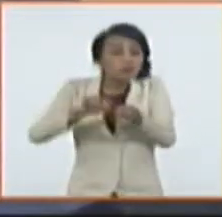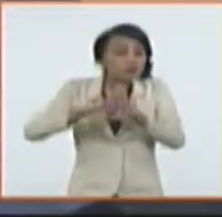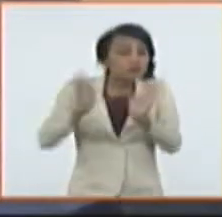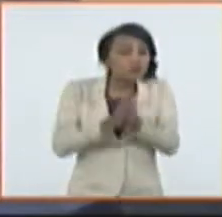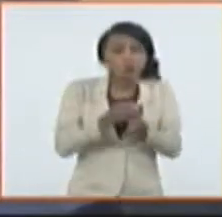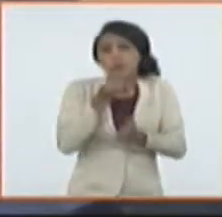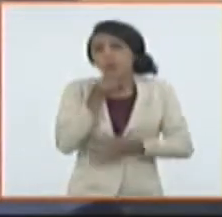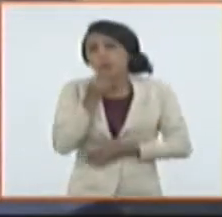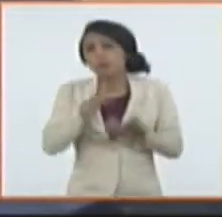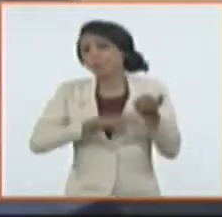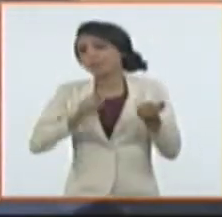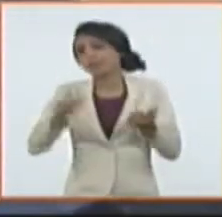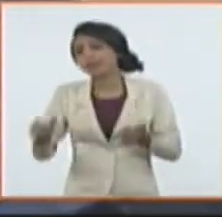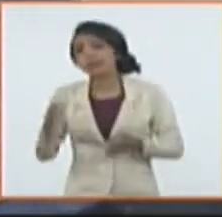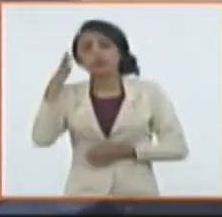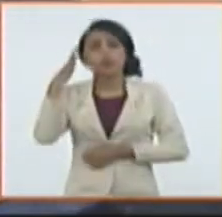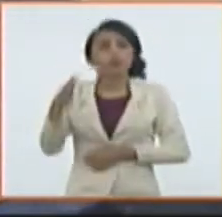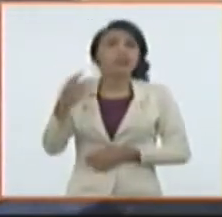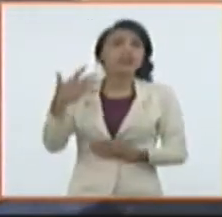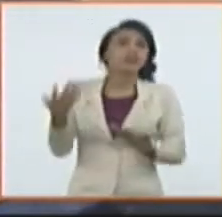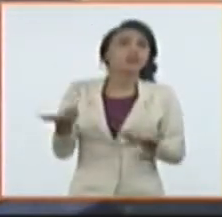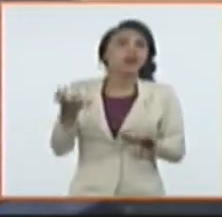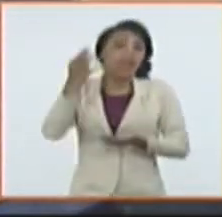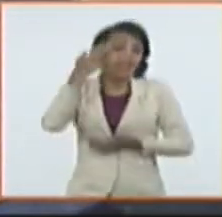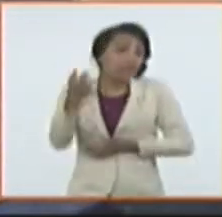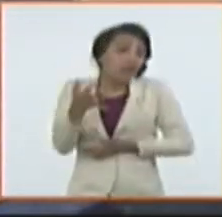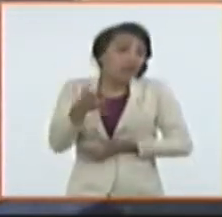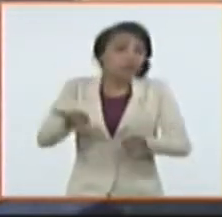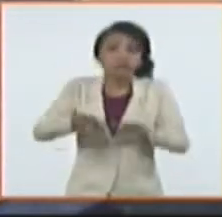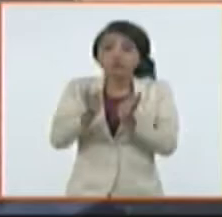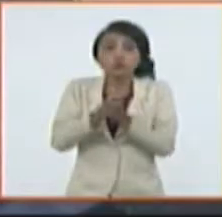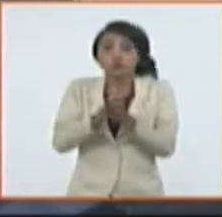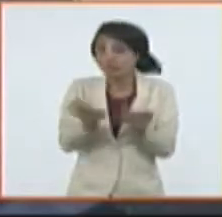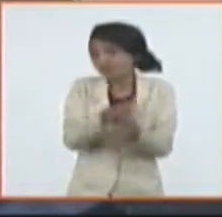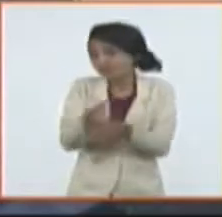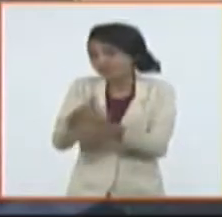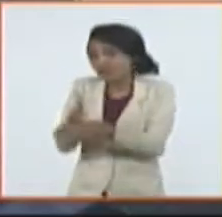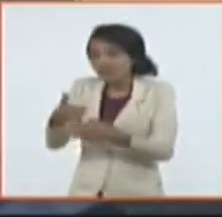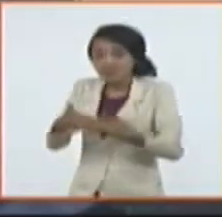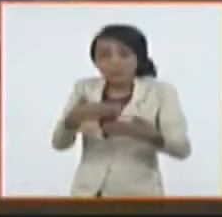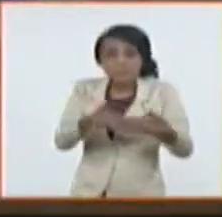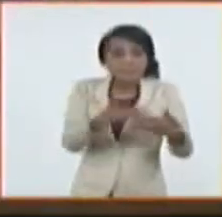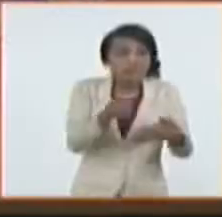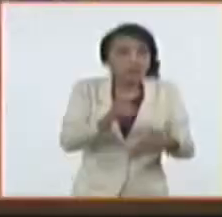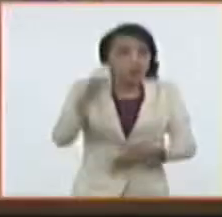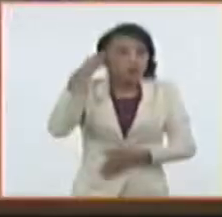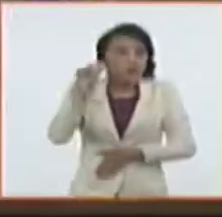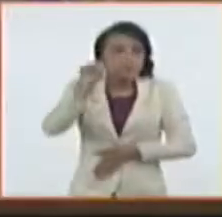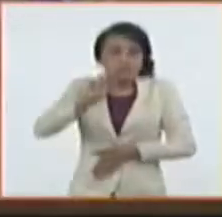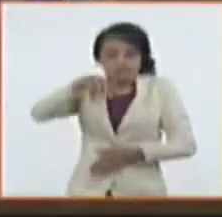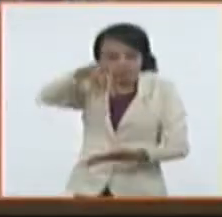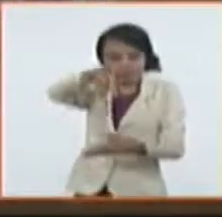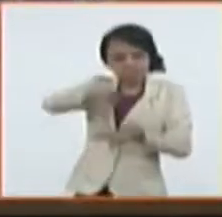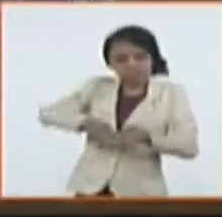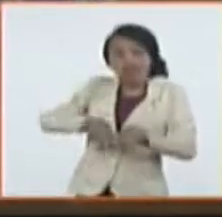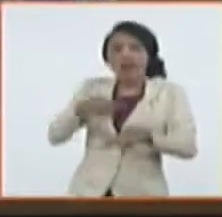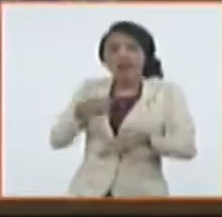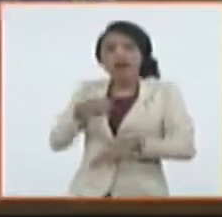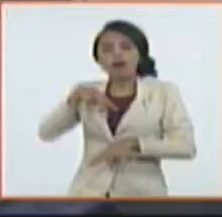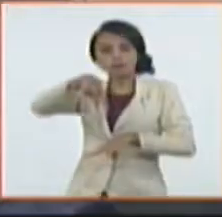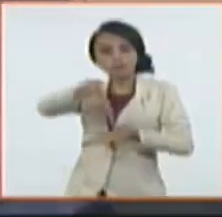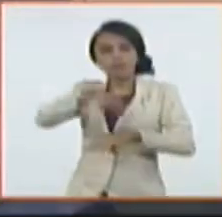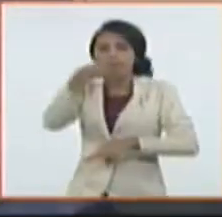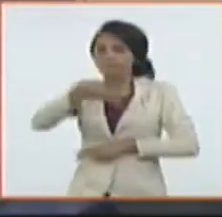del gobierno, del Estado, de las instituciones, donde todo el mundo escuche, dialogue y dé respuestas o